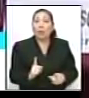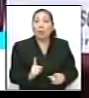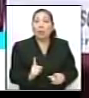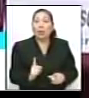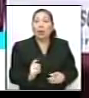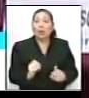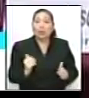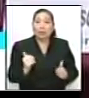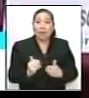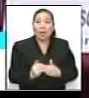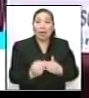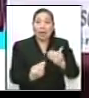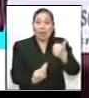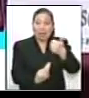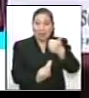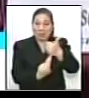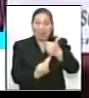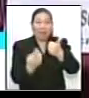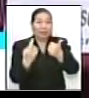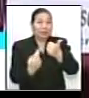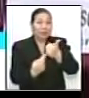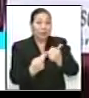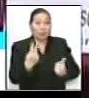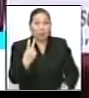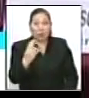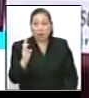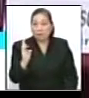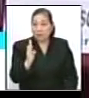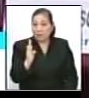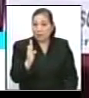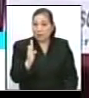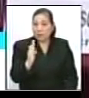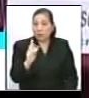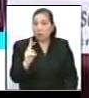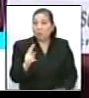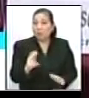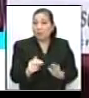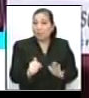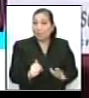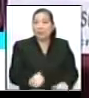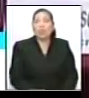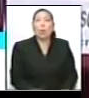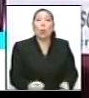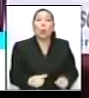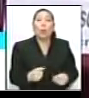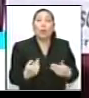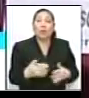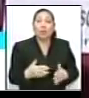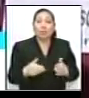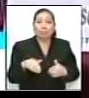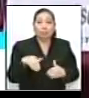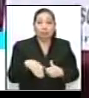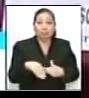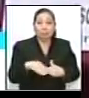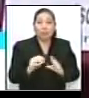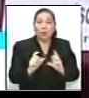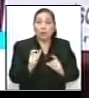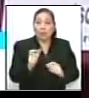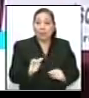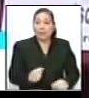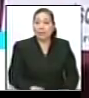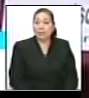candidata a regidora. Posteriormente, el 2 de febrero del 2016, cuando ya era candidata a